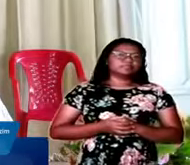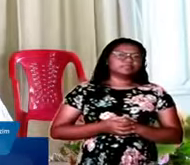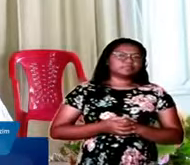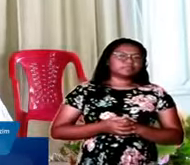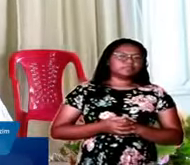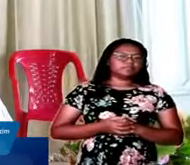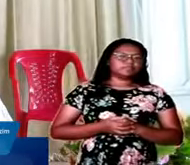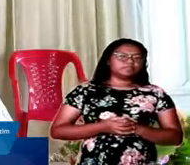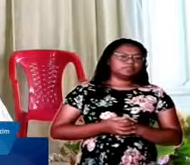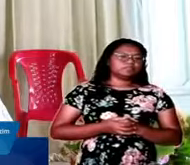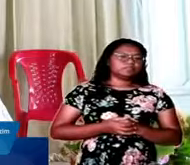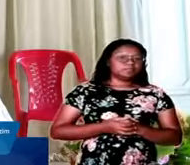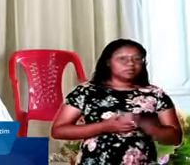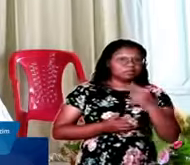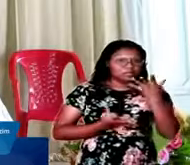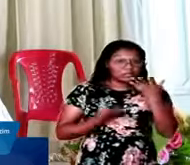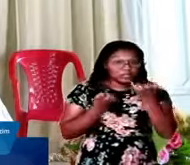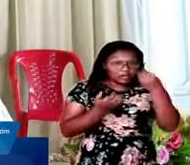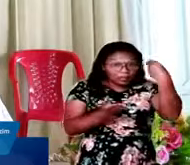¿Usted quiere que le paguen?